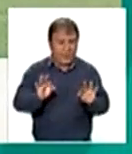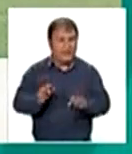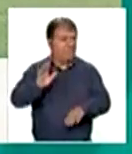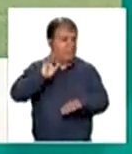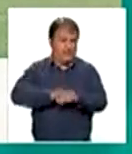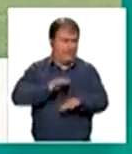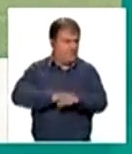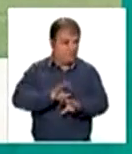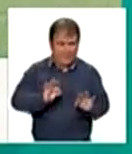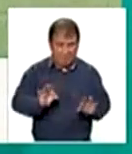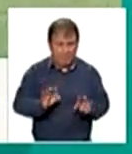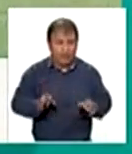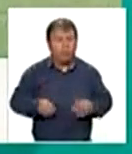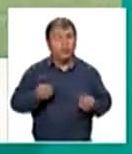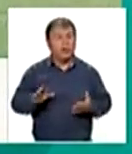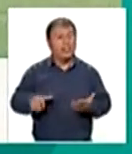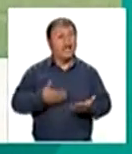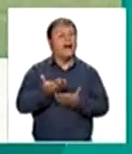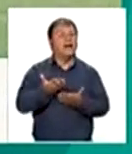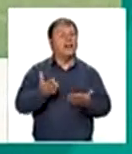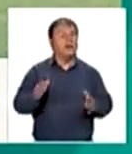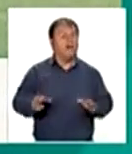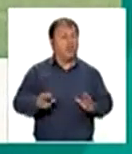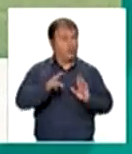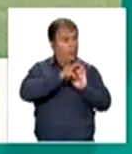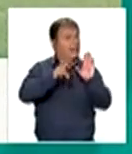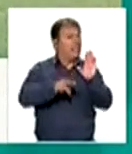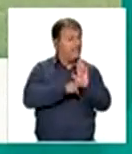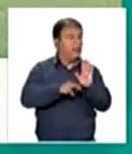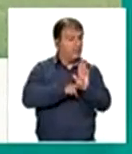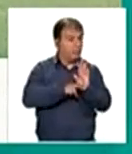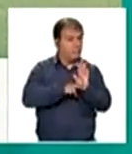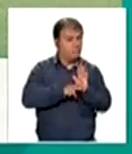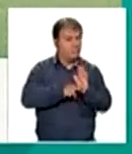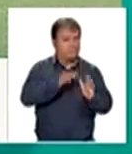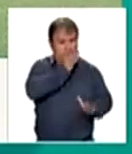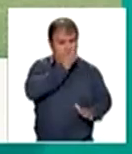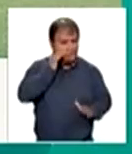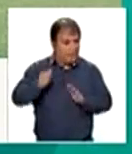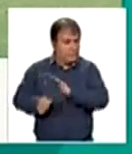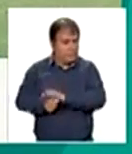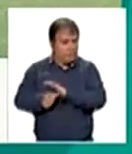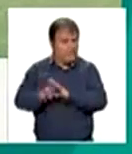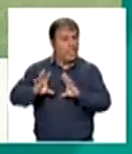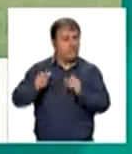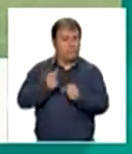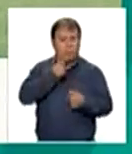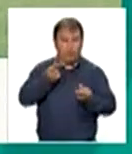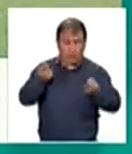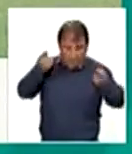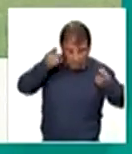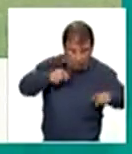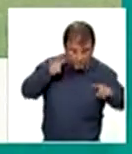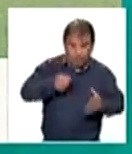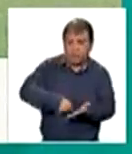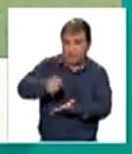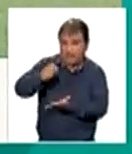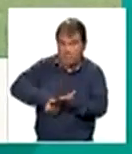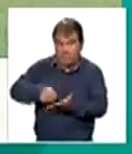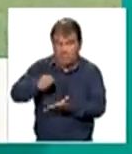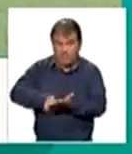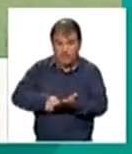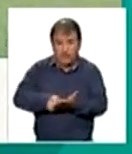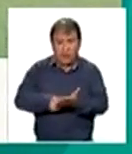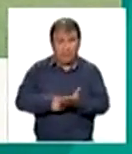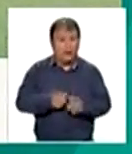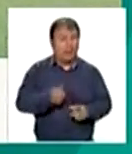notificaciones, porque existe justamente este estándar que es una asociación, justamente un pacto que se ha firmado con